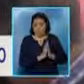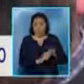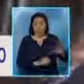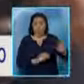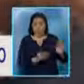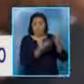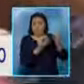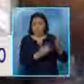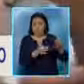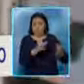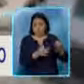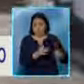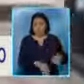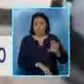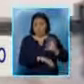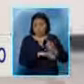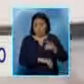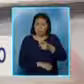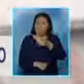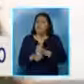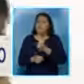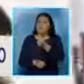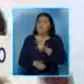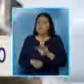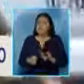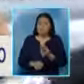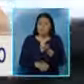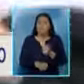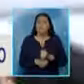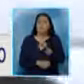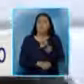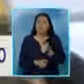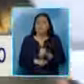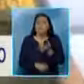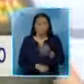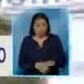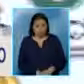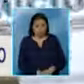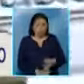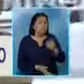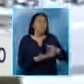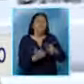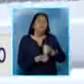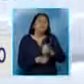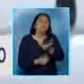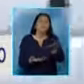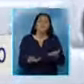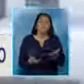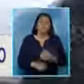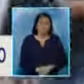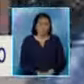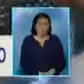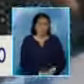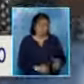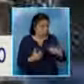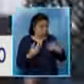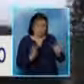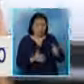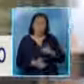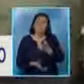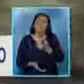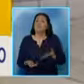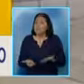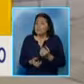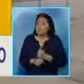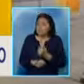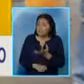el noveno juzgado de Comas. ¿En qué trabajas tú, Nadie ha pedido nada. ¿Dónde ¿Qué trabajas tú? Nadie nada. ¿En qué trabajas? ¿Dónde trabajas? No hay una prueba que pidió nada. Señor, ¿usted dónde